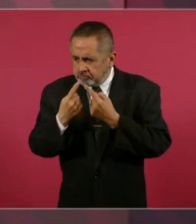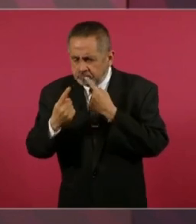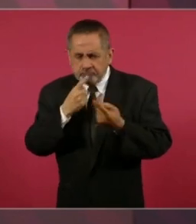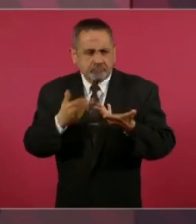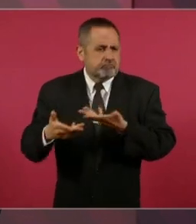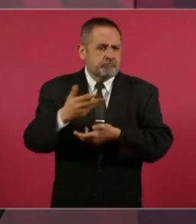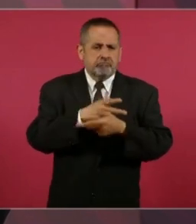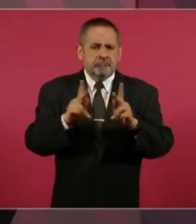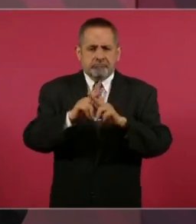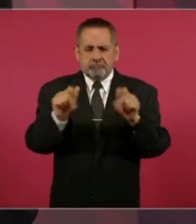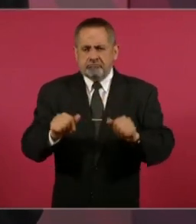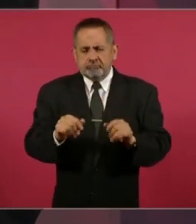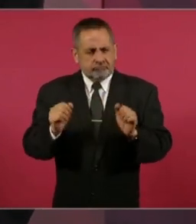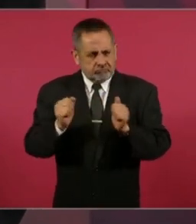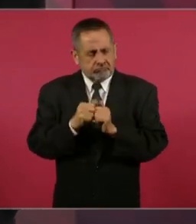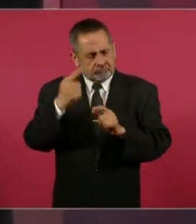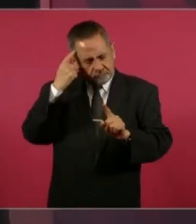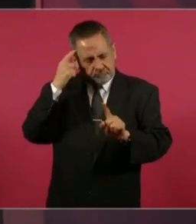mundiales